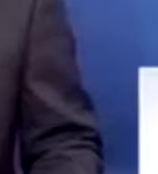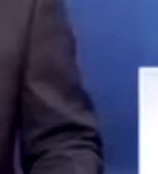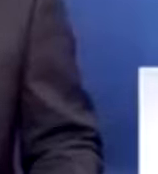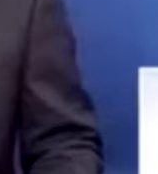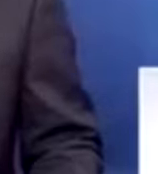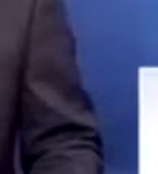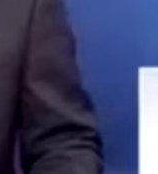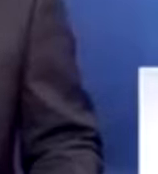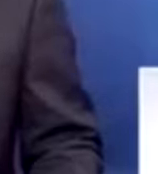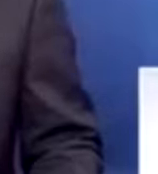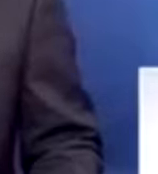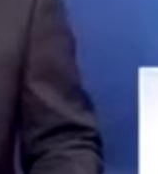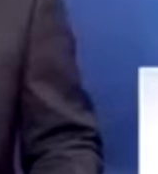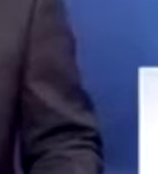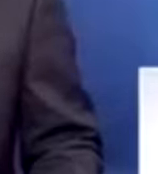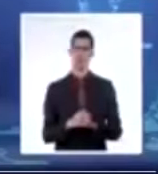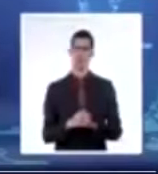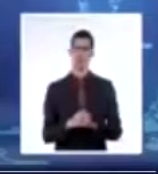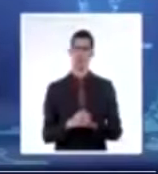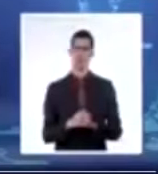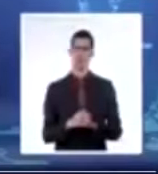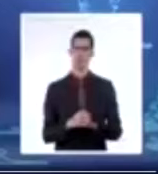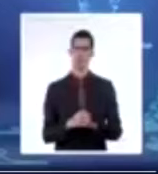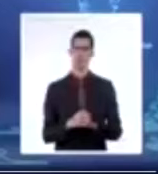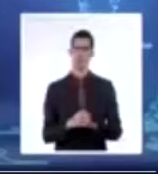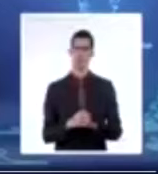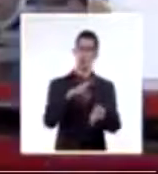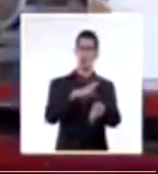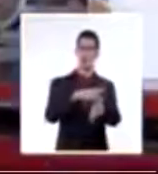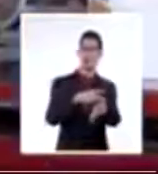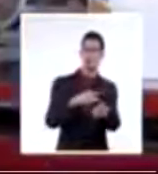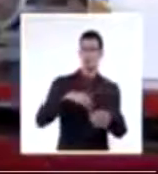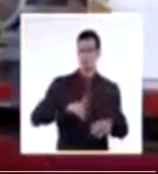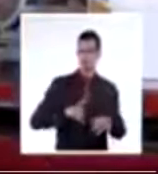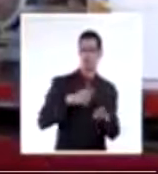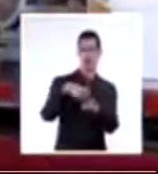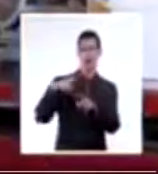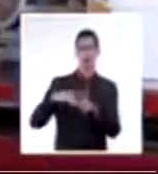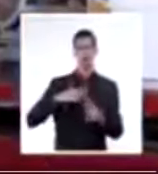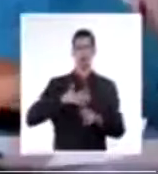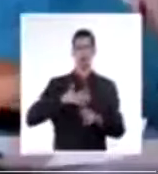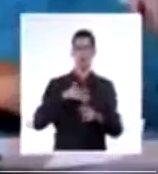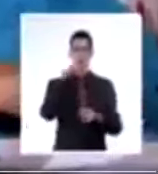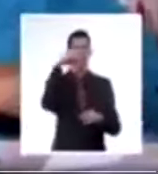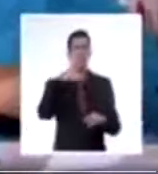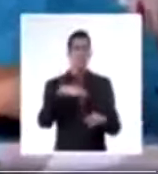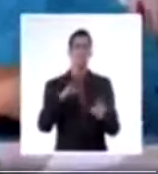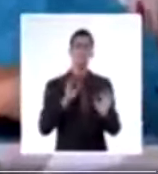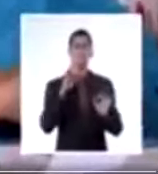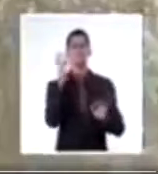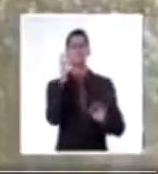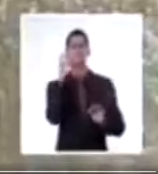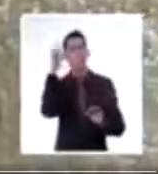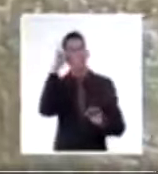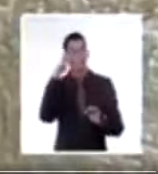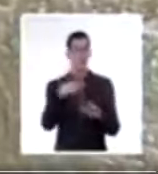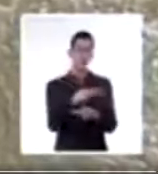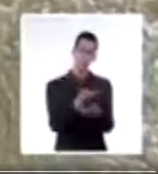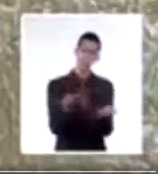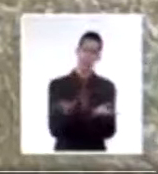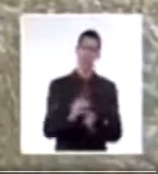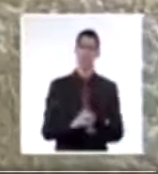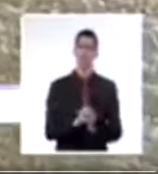joda. Así ha funcionado la cosa en Cuba. Bueno, así siempre ha funcionado. La ministra del sector, Bexi Díaz Velázquez, aseguró que desde hoy continúa